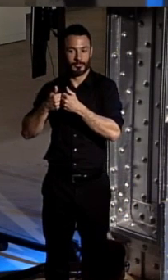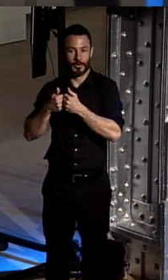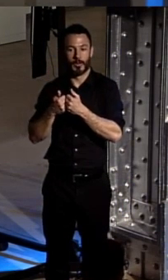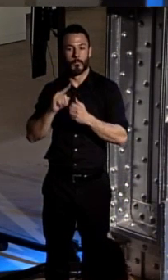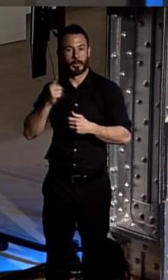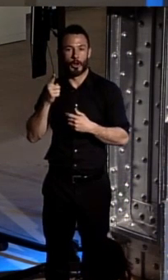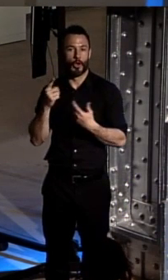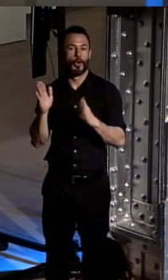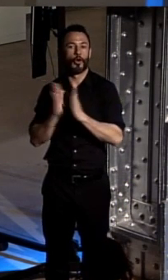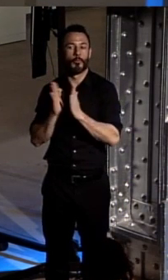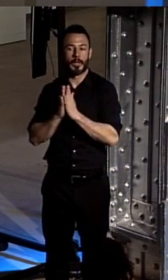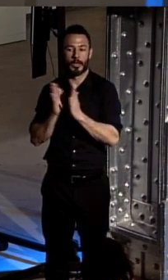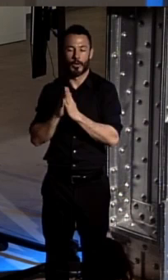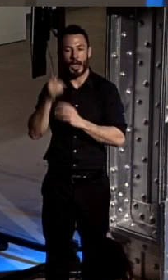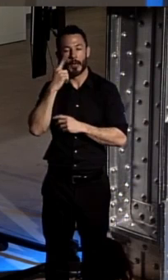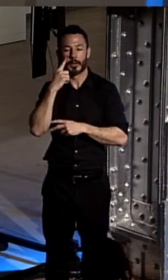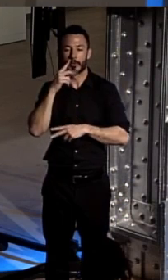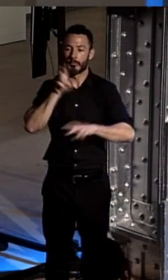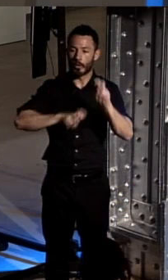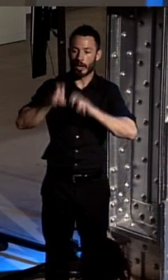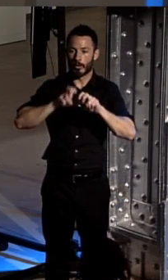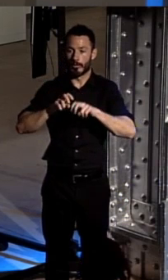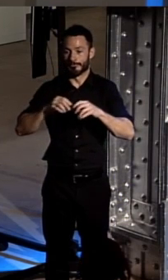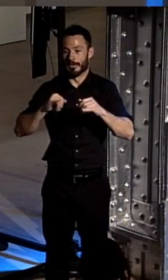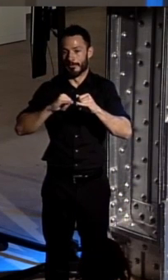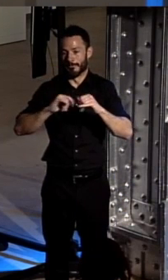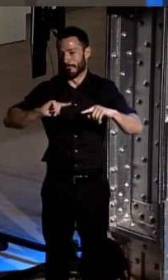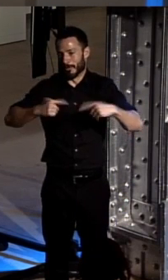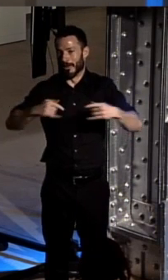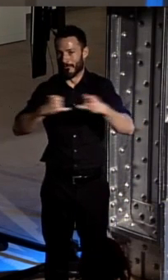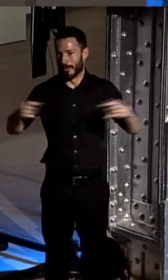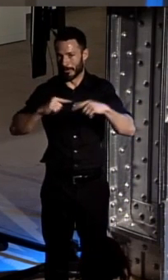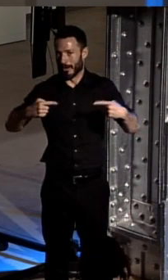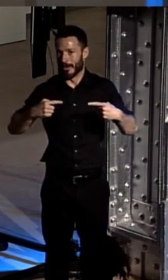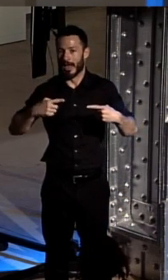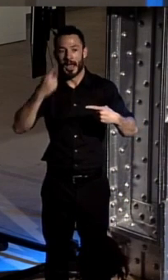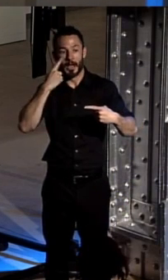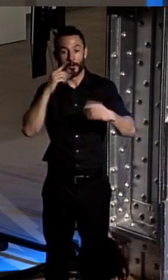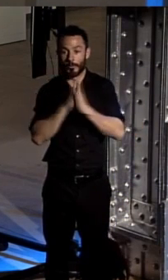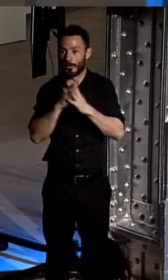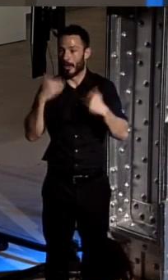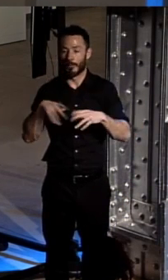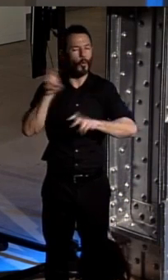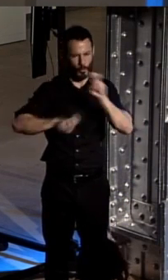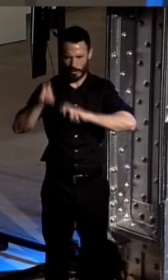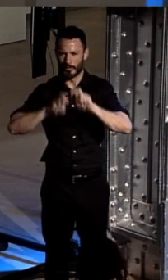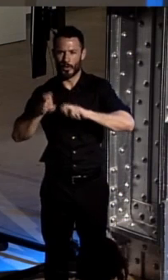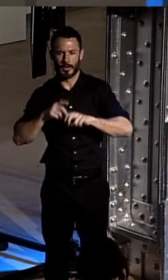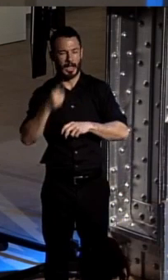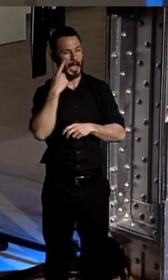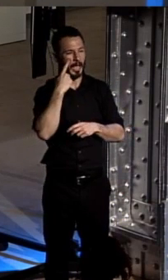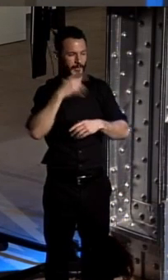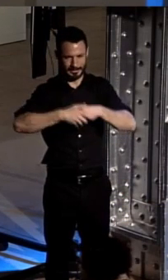saluda. Los que están en primera fila buscan los de segunda fila, lo hacen, háganlo. Yo sé que no tienen ganas de hacerlo, pero háganlo. Se dan la mano, traten de buscar un